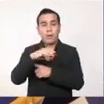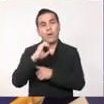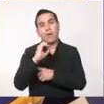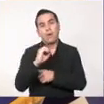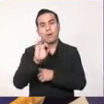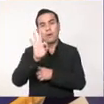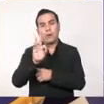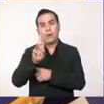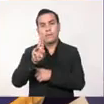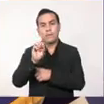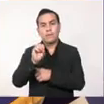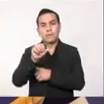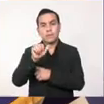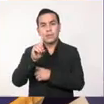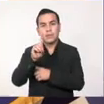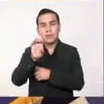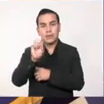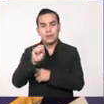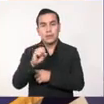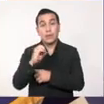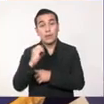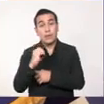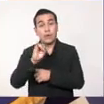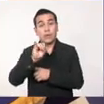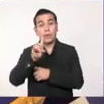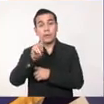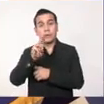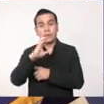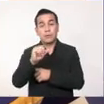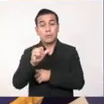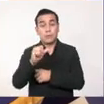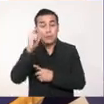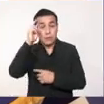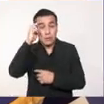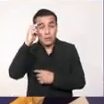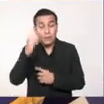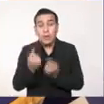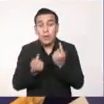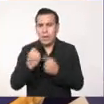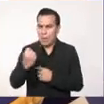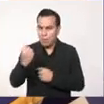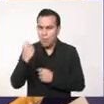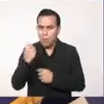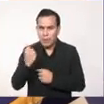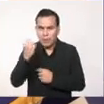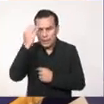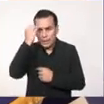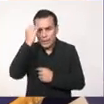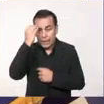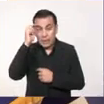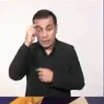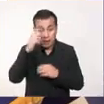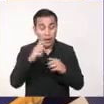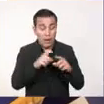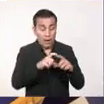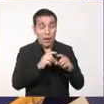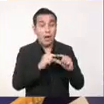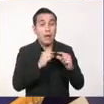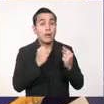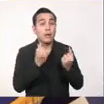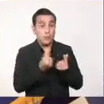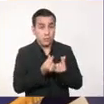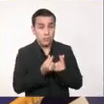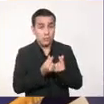FUSADES? ¿O el IDUCA? Porque ellos son importantes, claro, son expresiones de la sociedad, ONG con